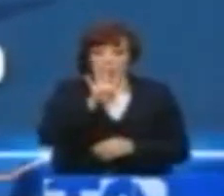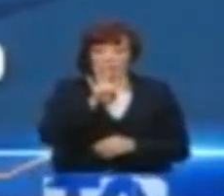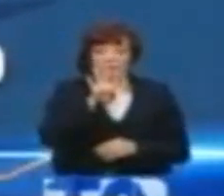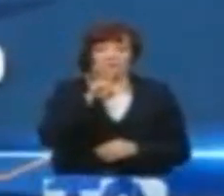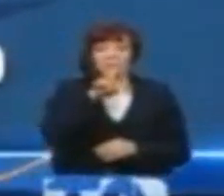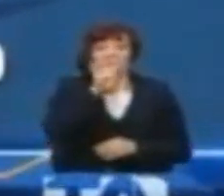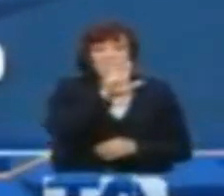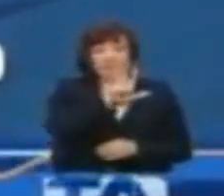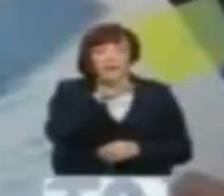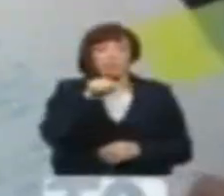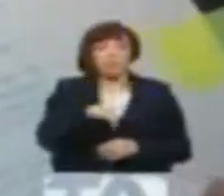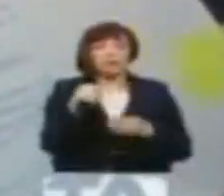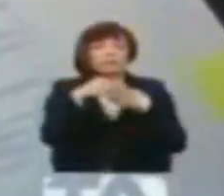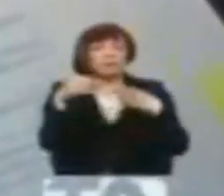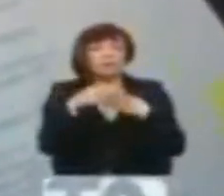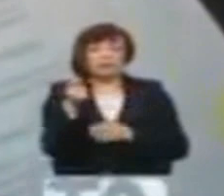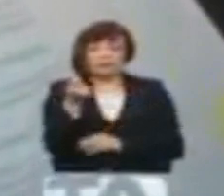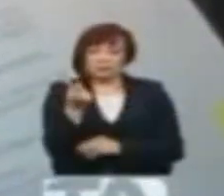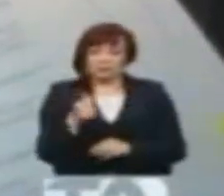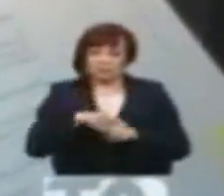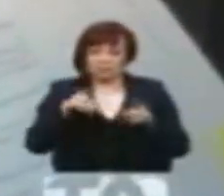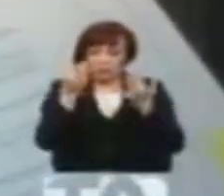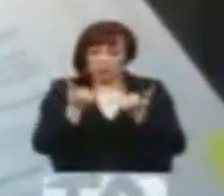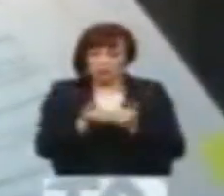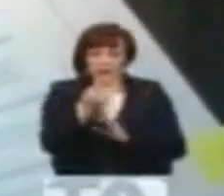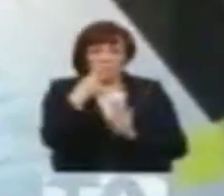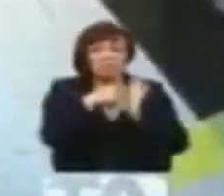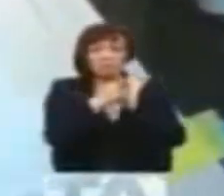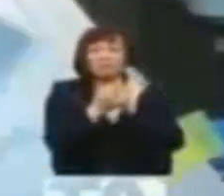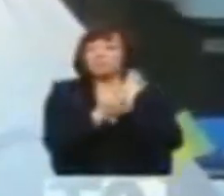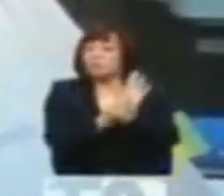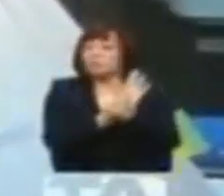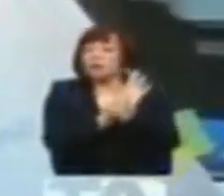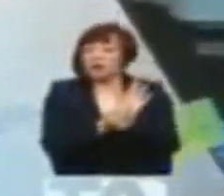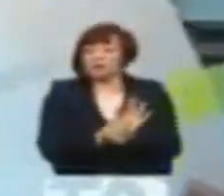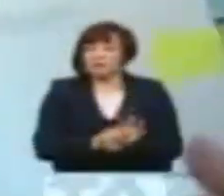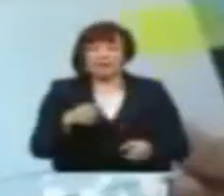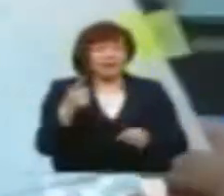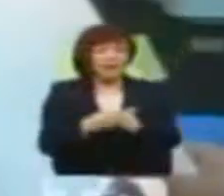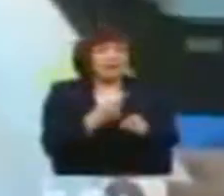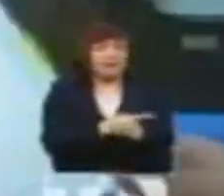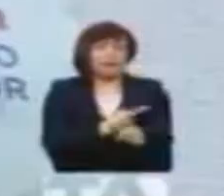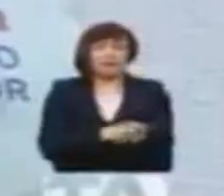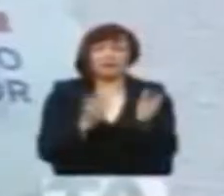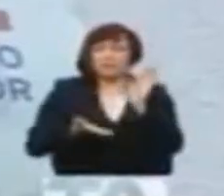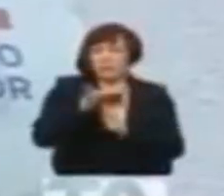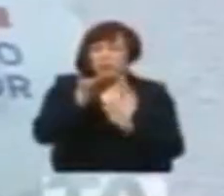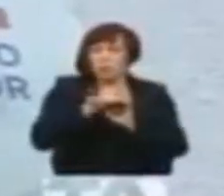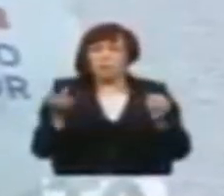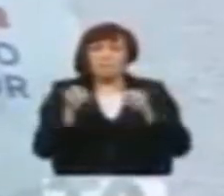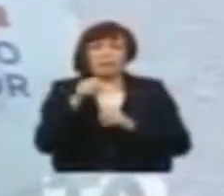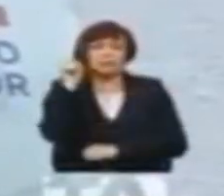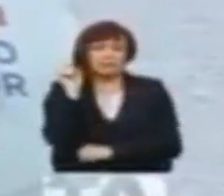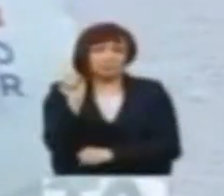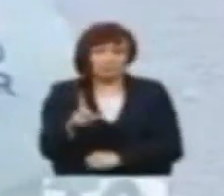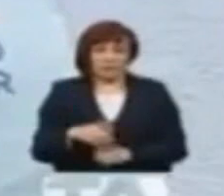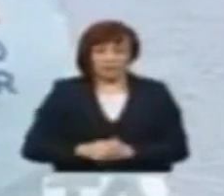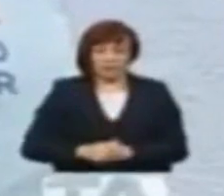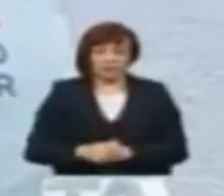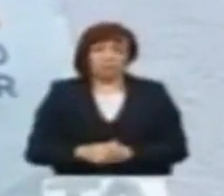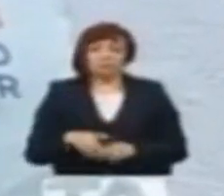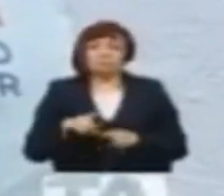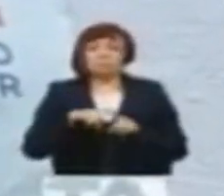Luis Moreno. La liquidación muestra montos reveladores de una exagerada propuesta para fortalecer la imagen de un tribunal de